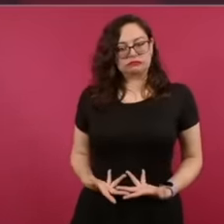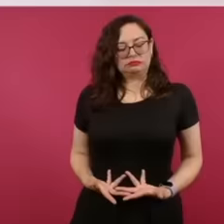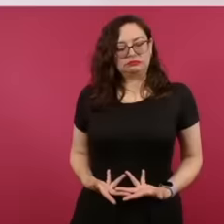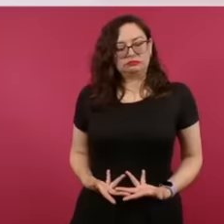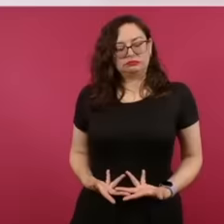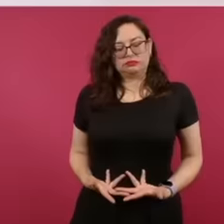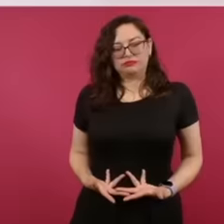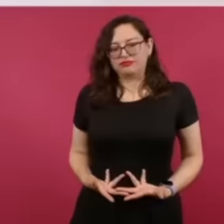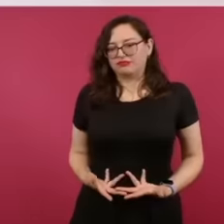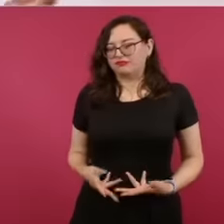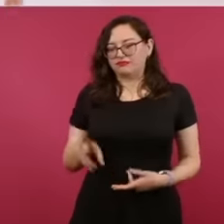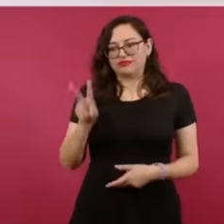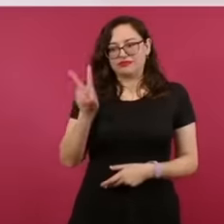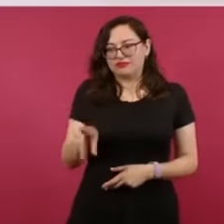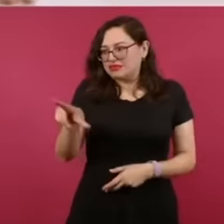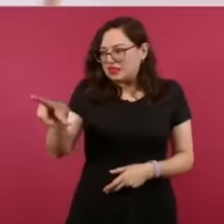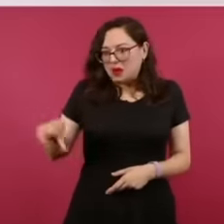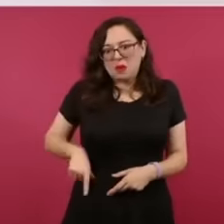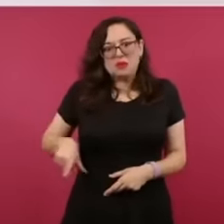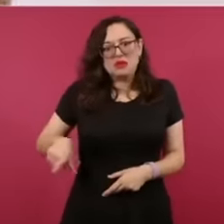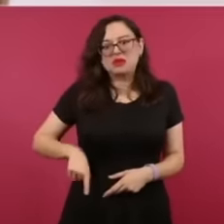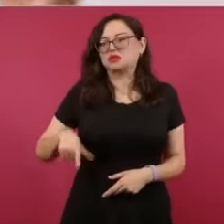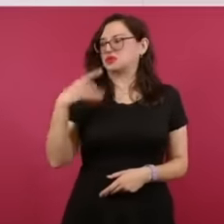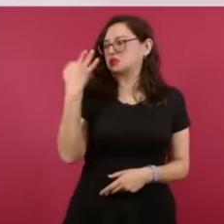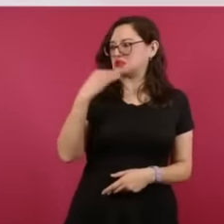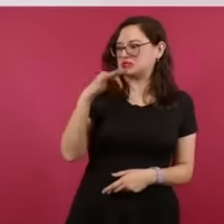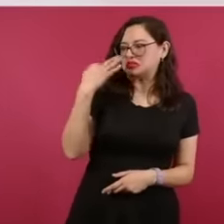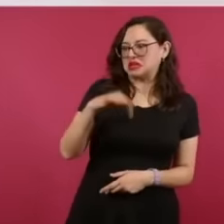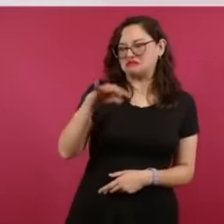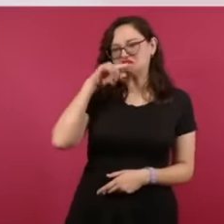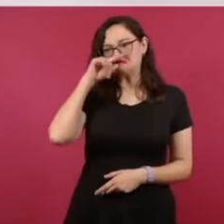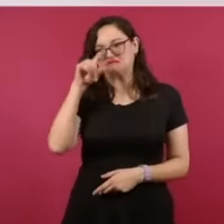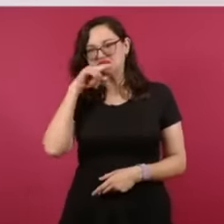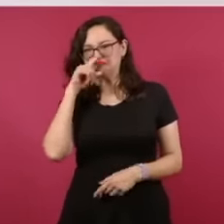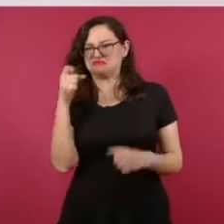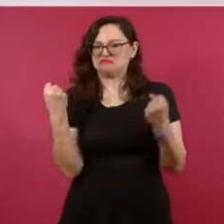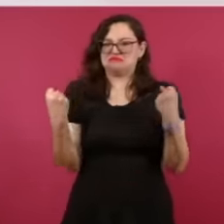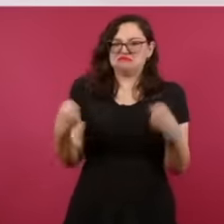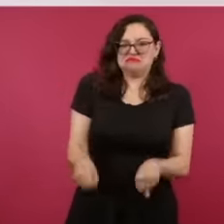de manera prepotente, grosera, autoritaria, los gobernantes,